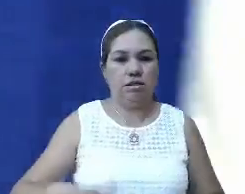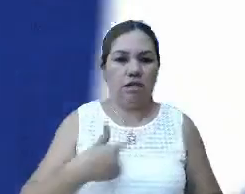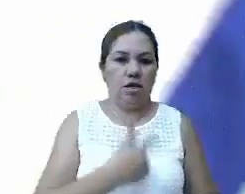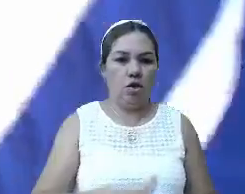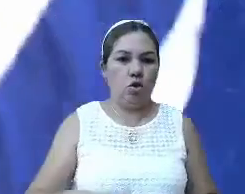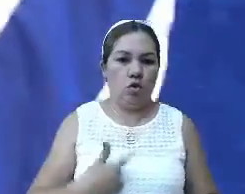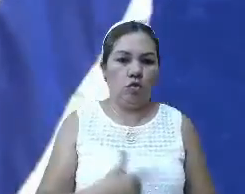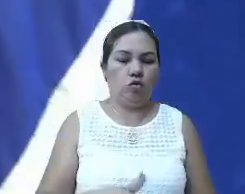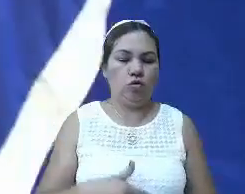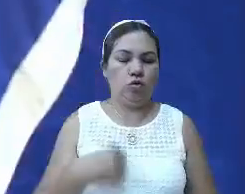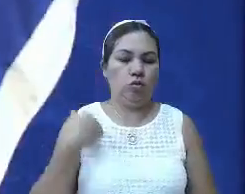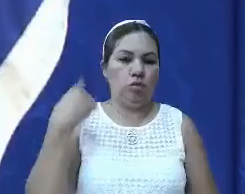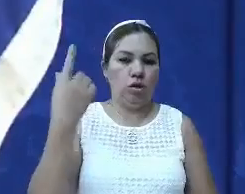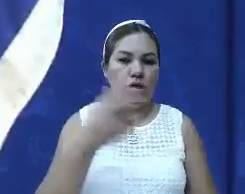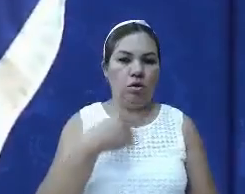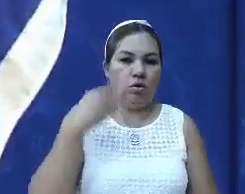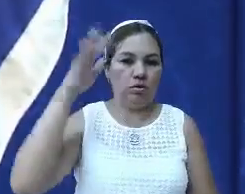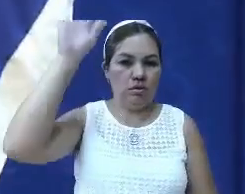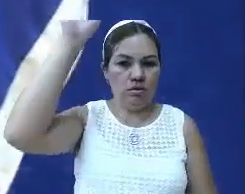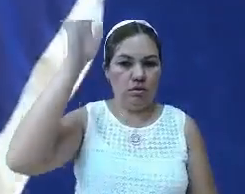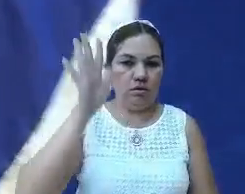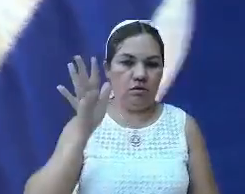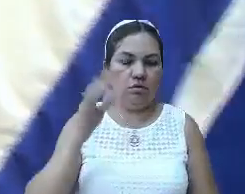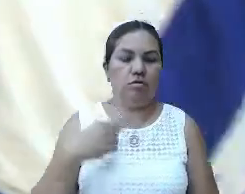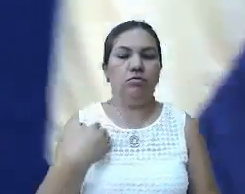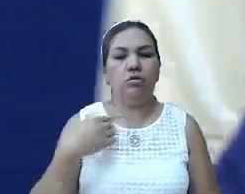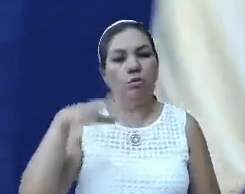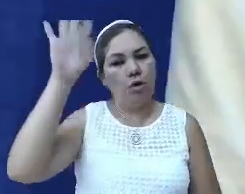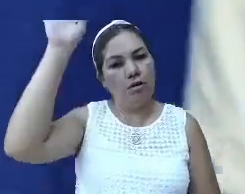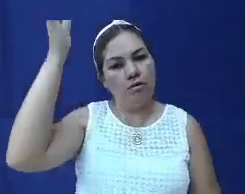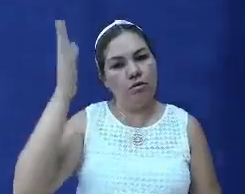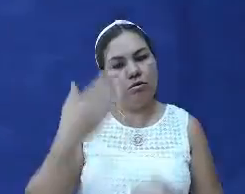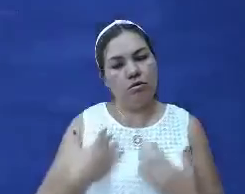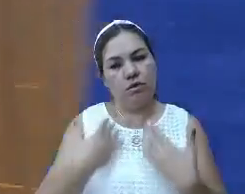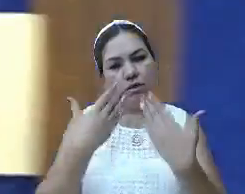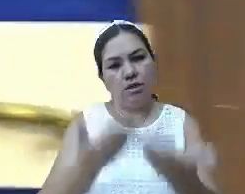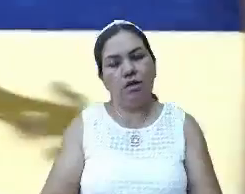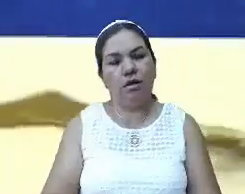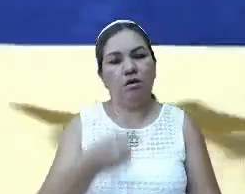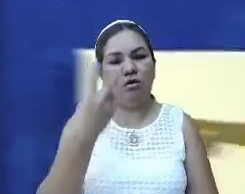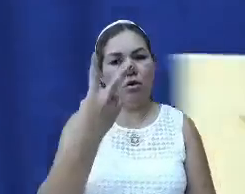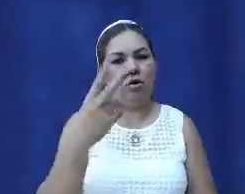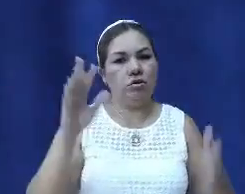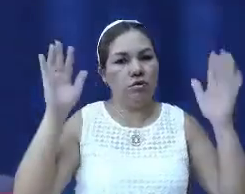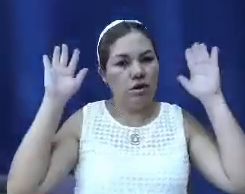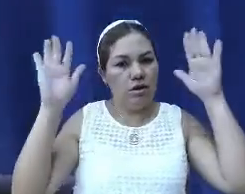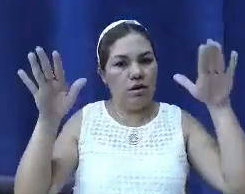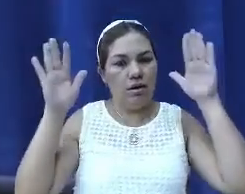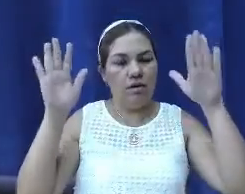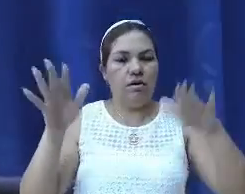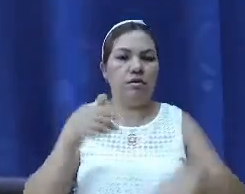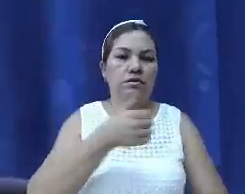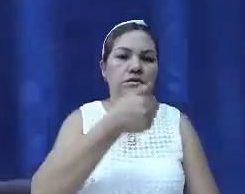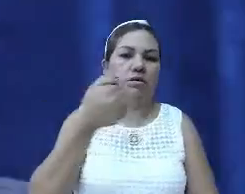Dios, porque Dios te va a impartir las dos alas de la gran águila, las alas del discernimiento.